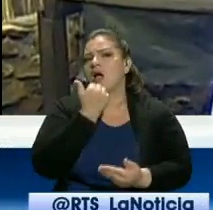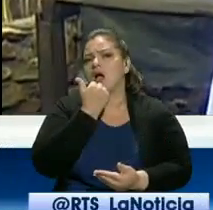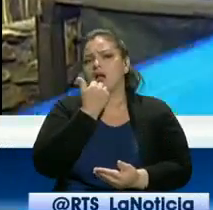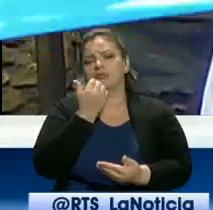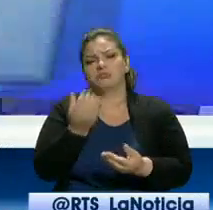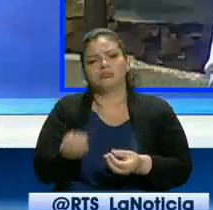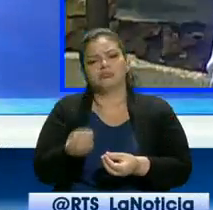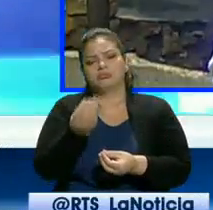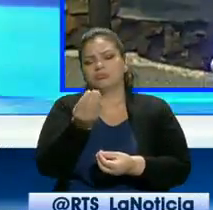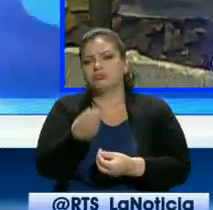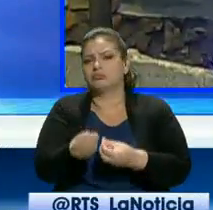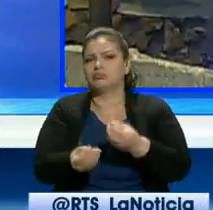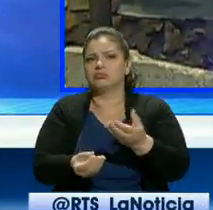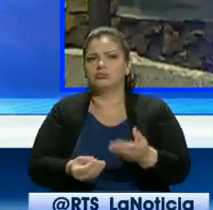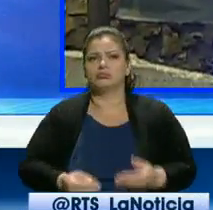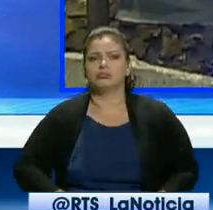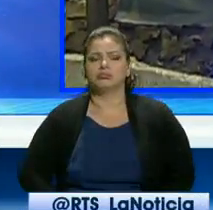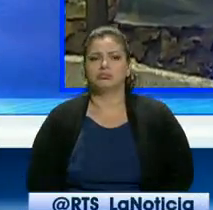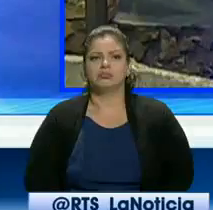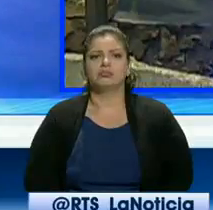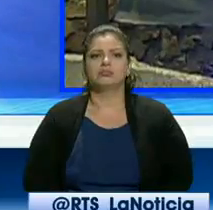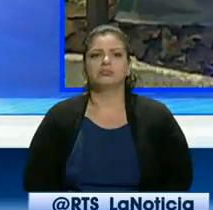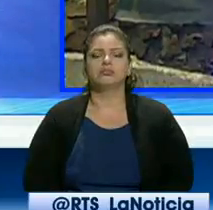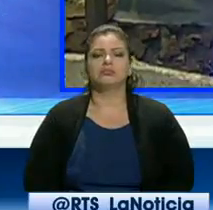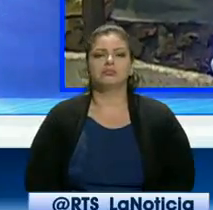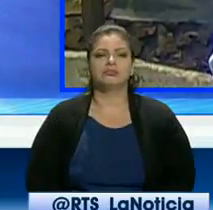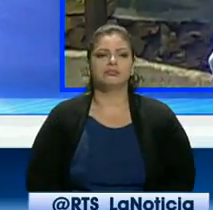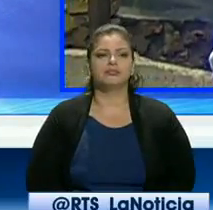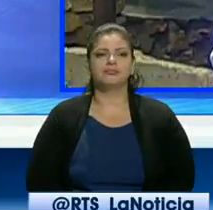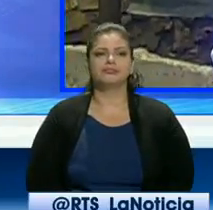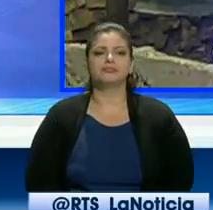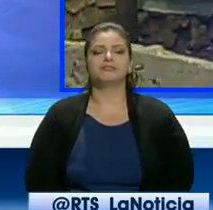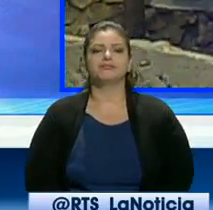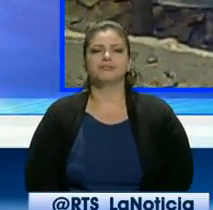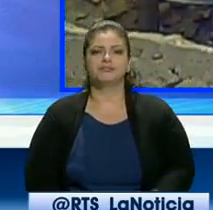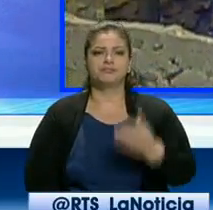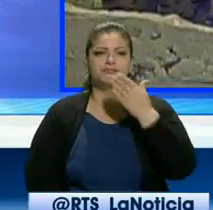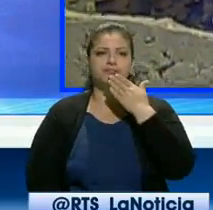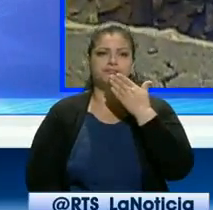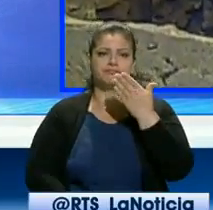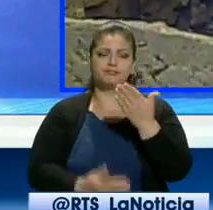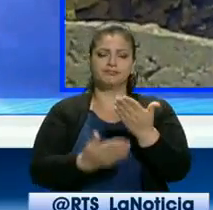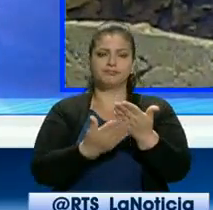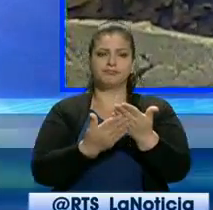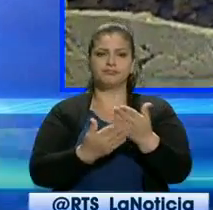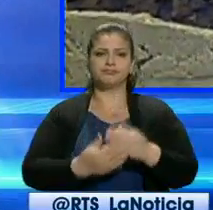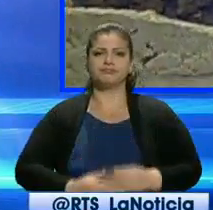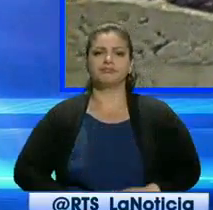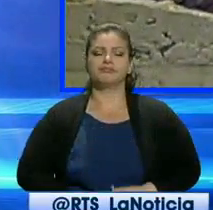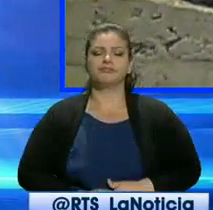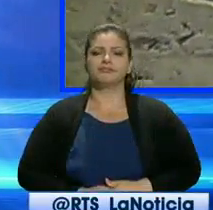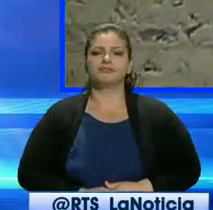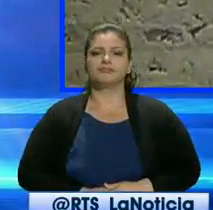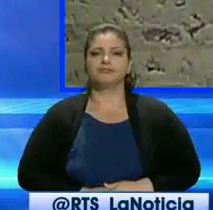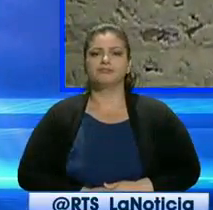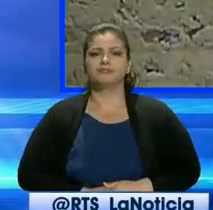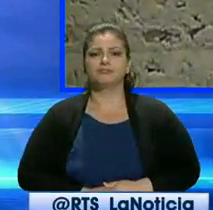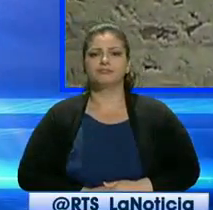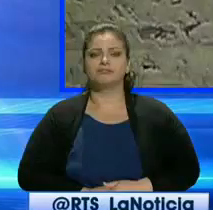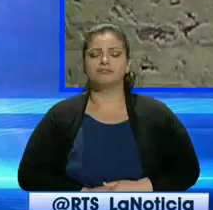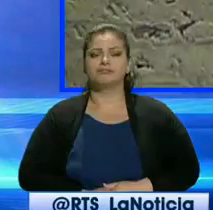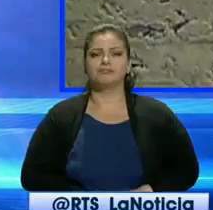días. Gracias, Charlie. Ojalá haya respuesta lo más pronto porque esa casa sí está terriblemente mal. Ya no